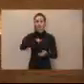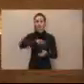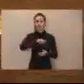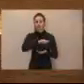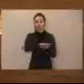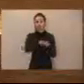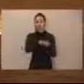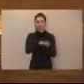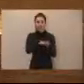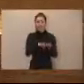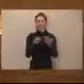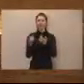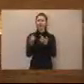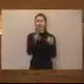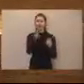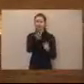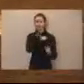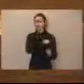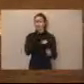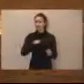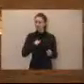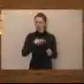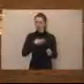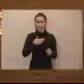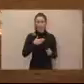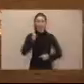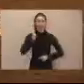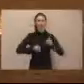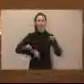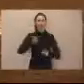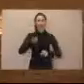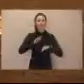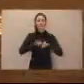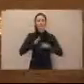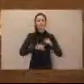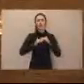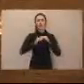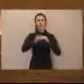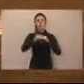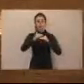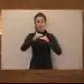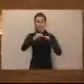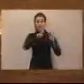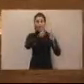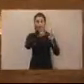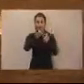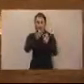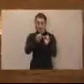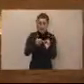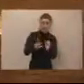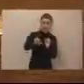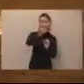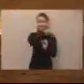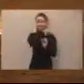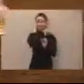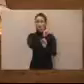la necesidad de que por esta comunidad autónoma se tomara la decisión de equiparar, en los mismos términos que se hizo por el Gobierno del